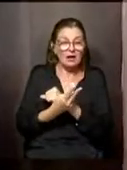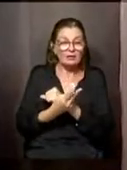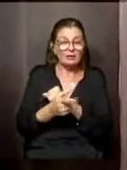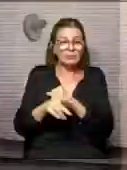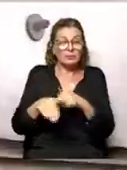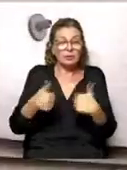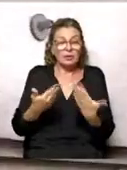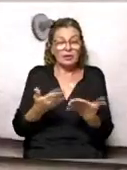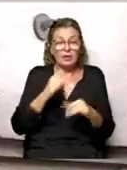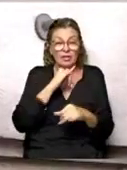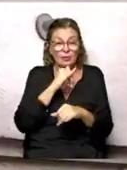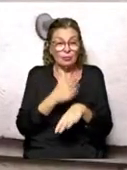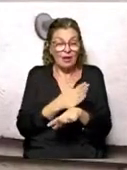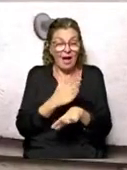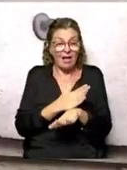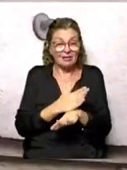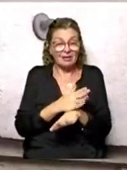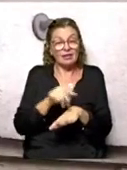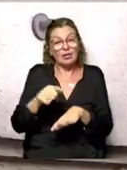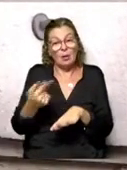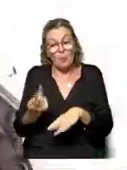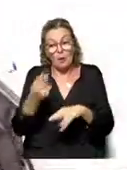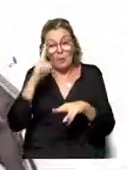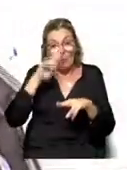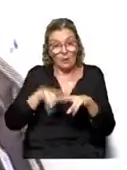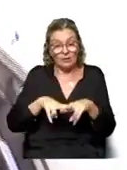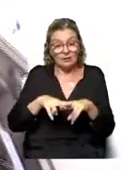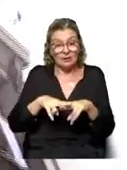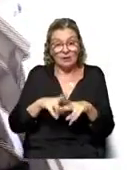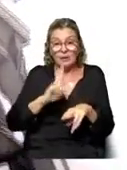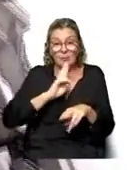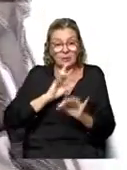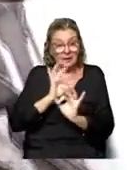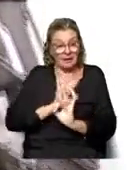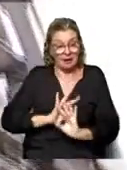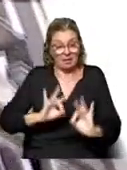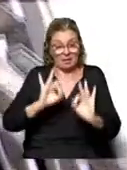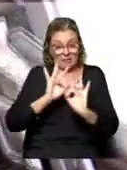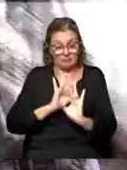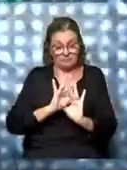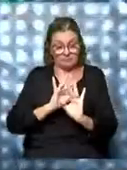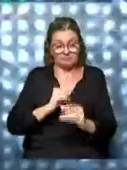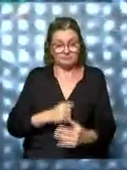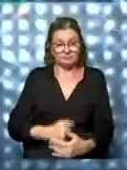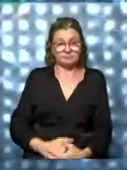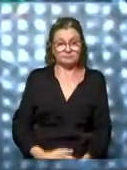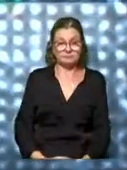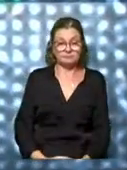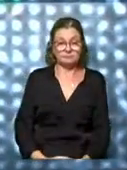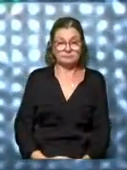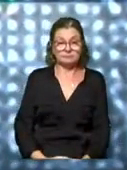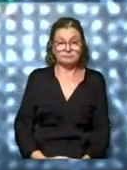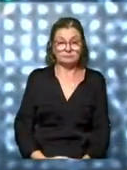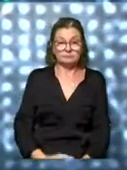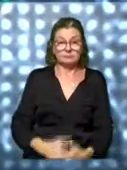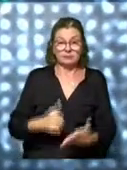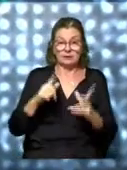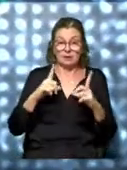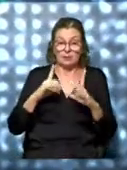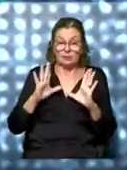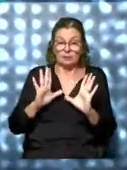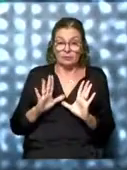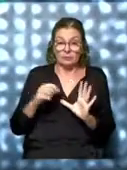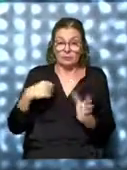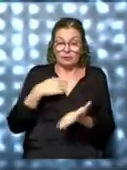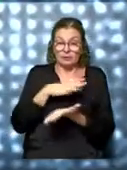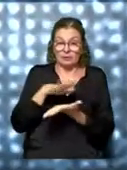recibido denuncias previas y posteriores a su muerte, no han dado respuesta. Ahora, Fede, estamos ante una